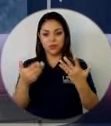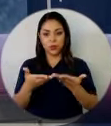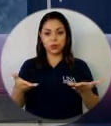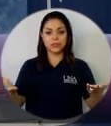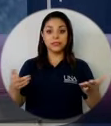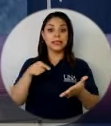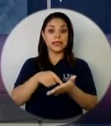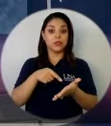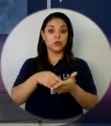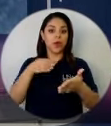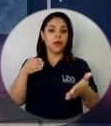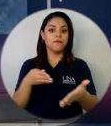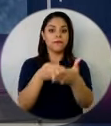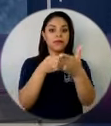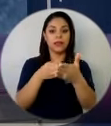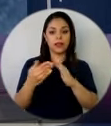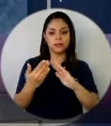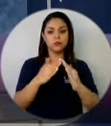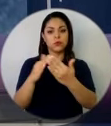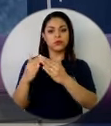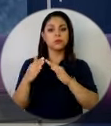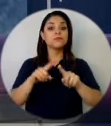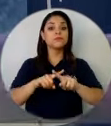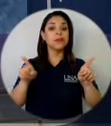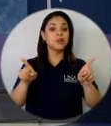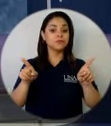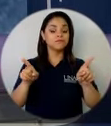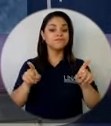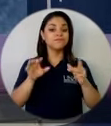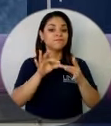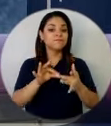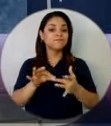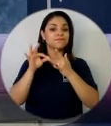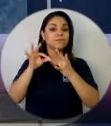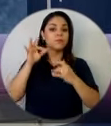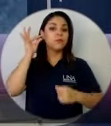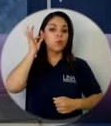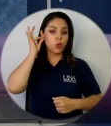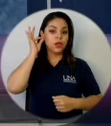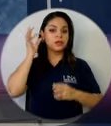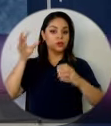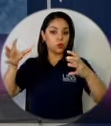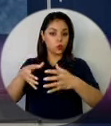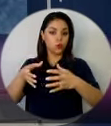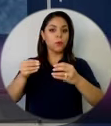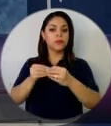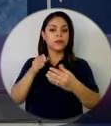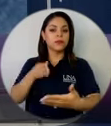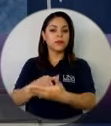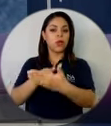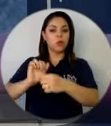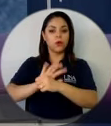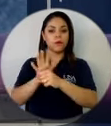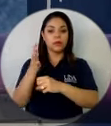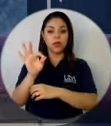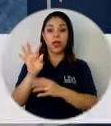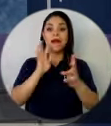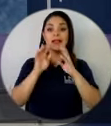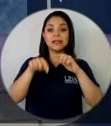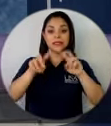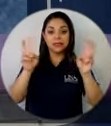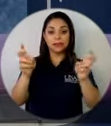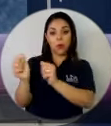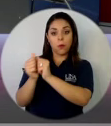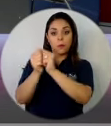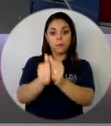en definitiva las mujeres han sido de los grupos que han sido más afectados por la pandemia, por la COVID-19. Para hablar de este tema nos acompaña